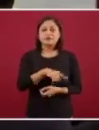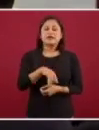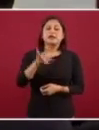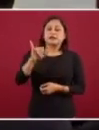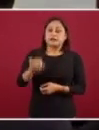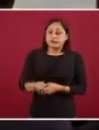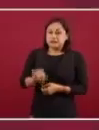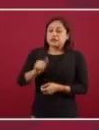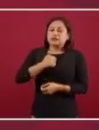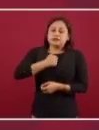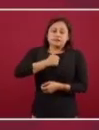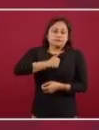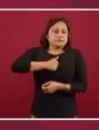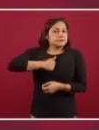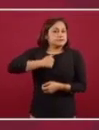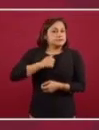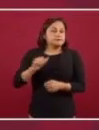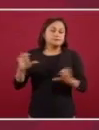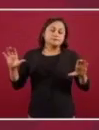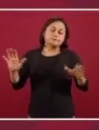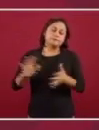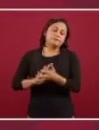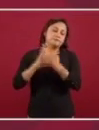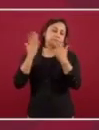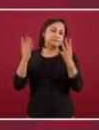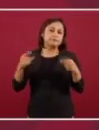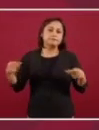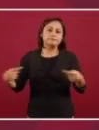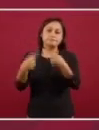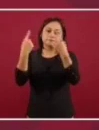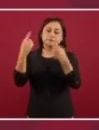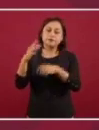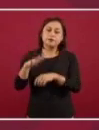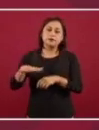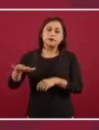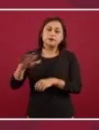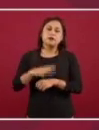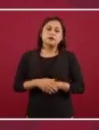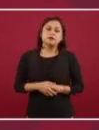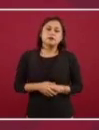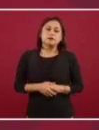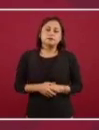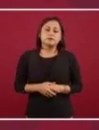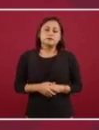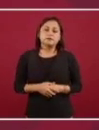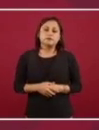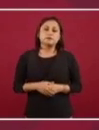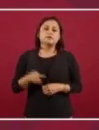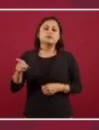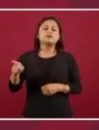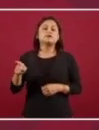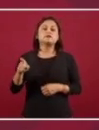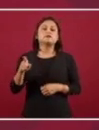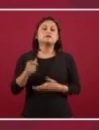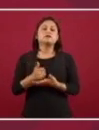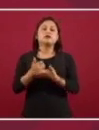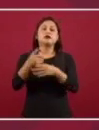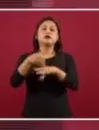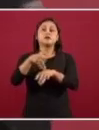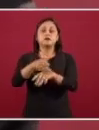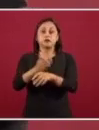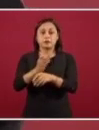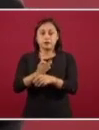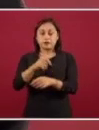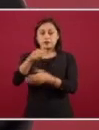Gracias. una agresión a el ayuntamiento en